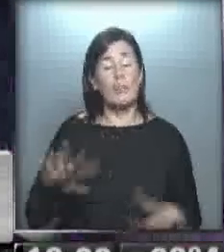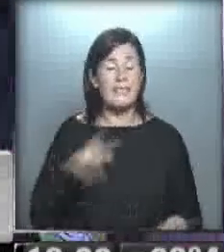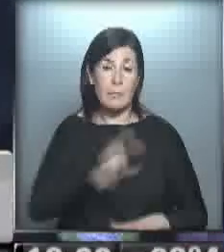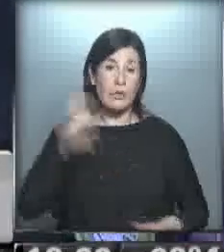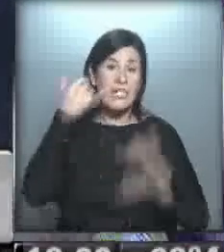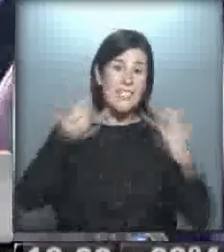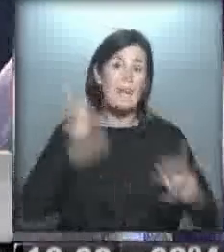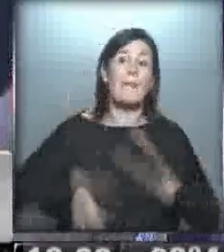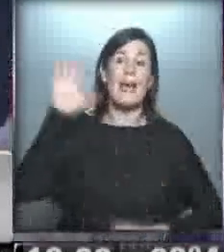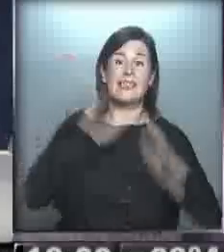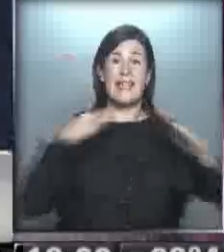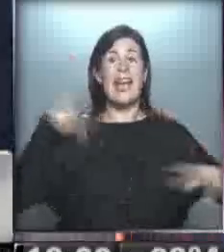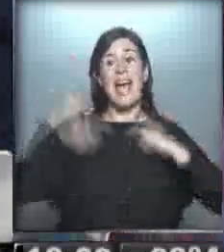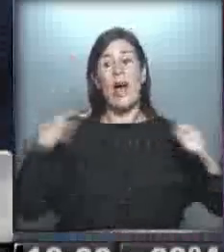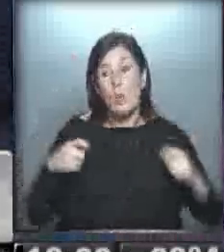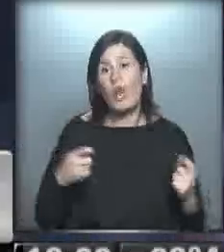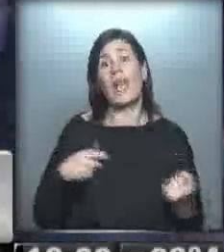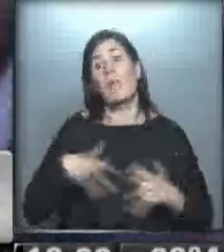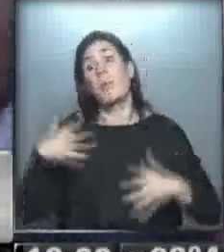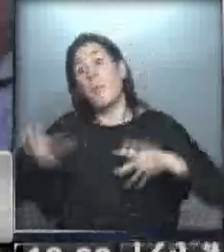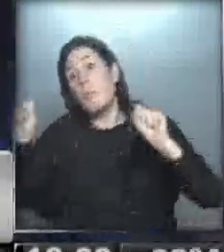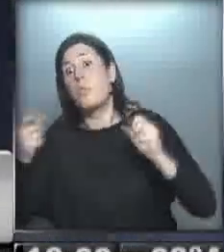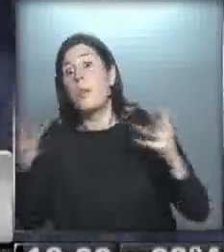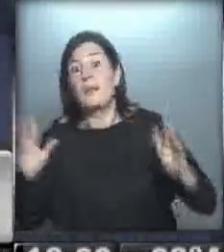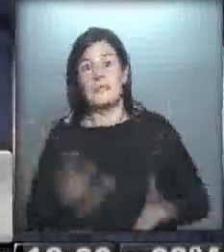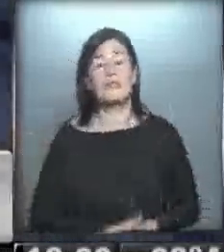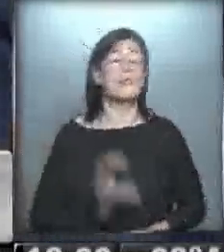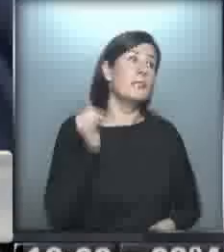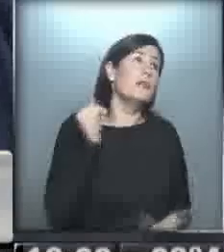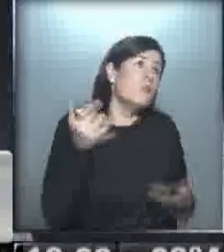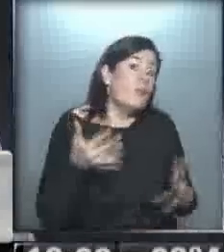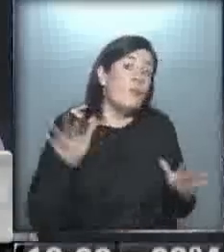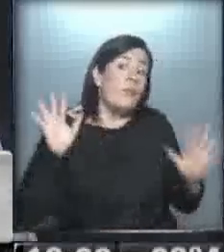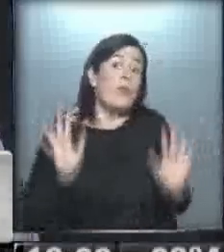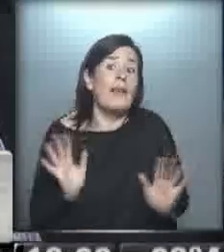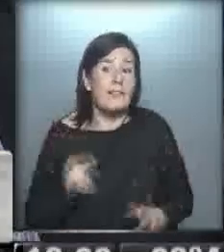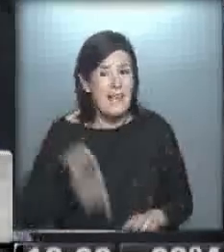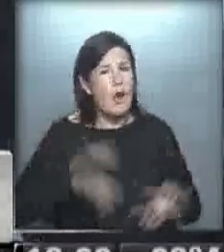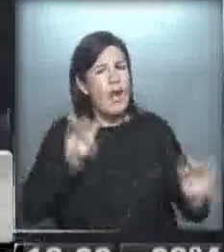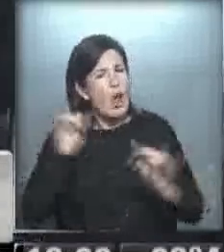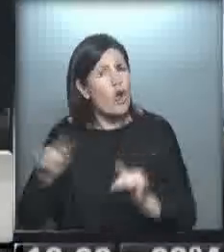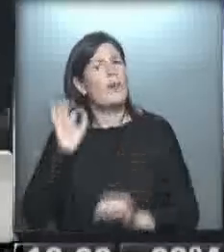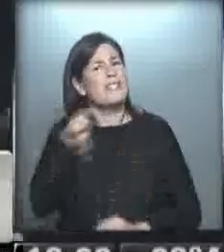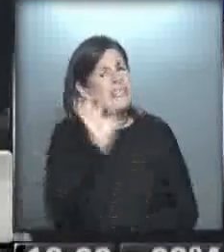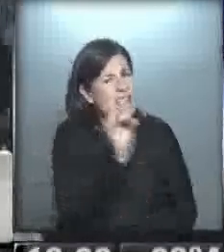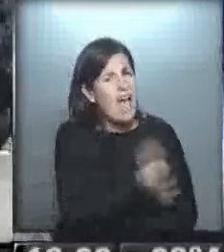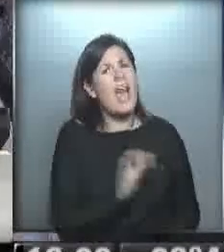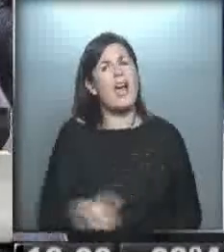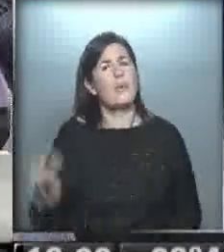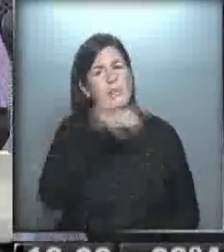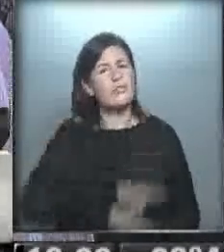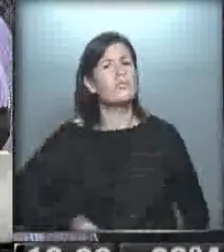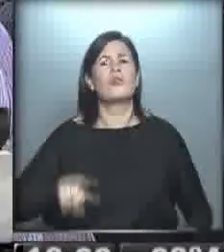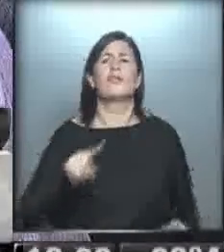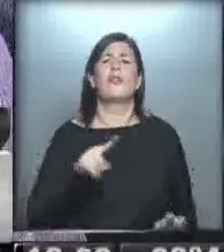entonces quizás haya más posibilidades. Quizá, puede ser. La juventud ahora está tan enterada